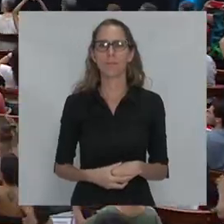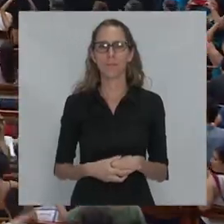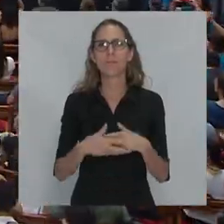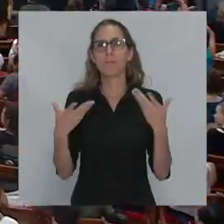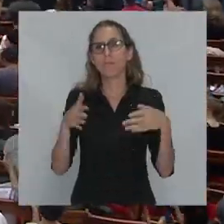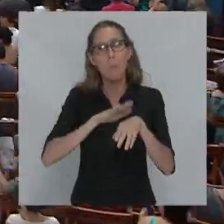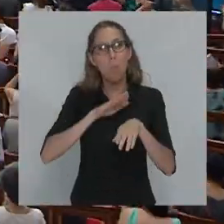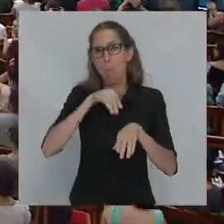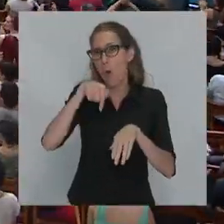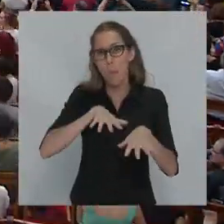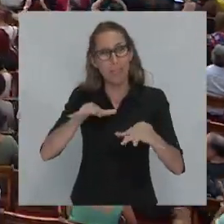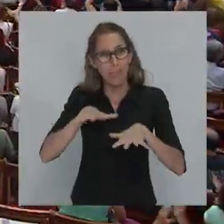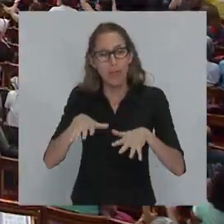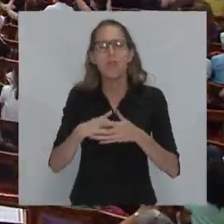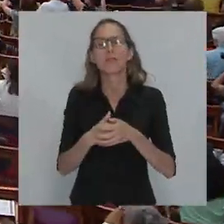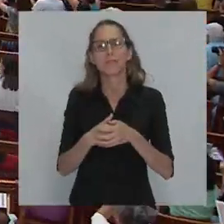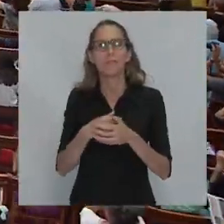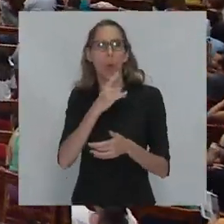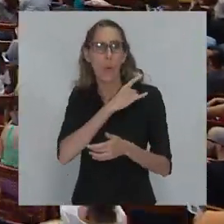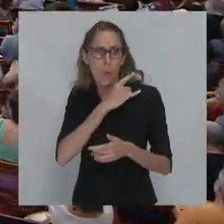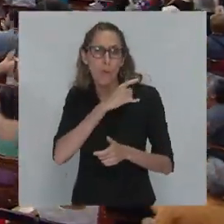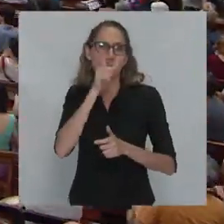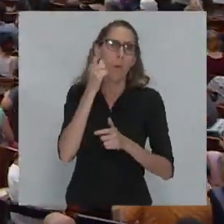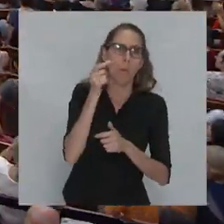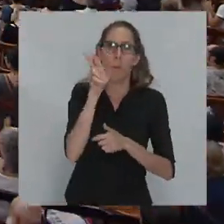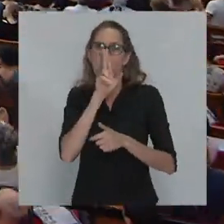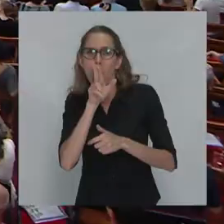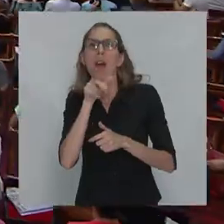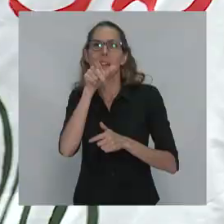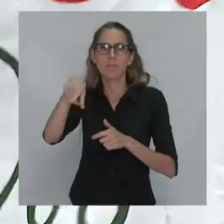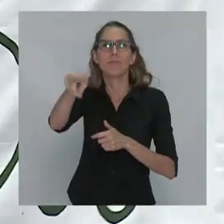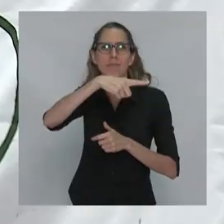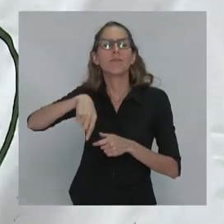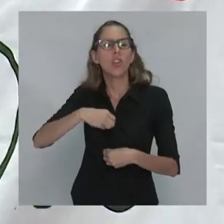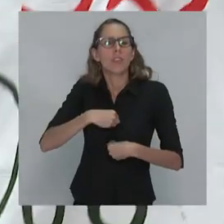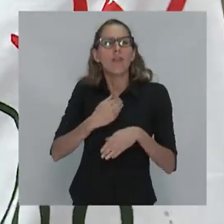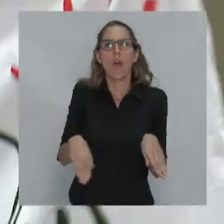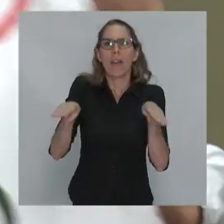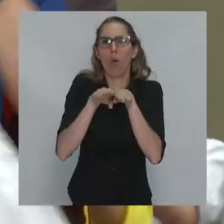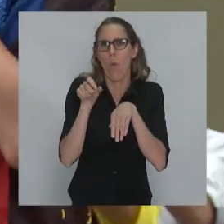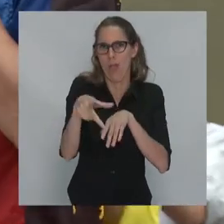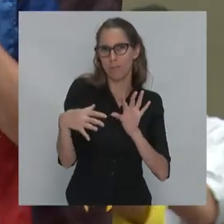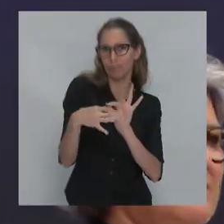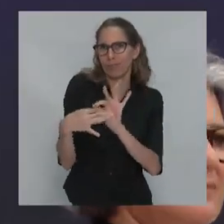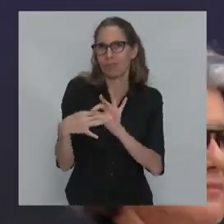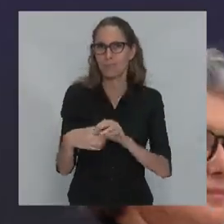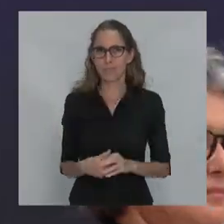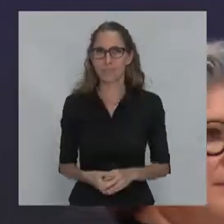En este momento, universitarios y universitarias de los que me siento parte.